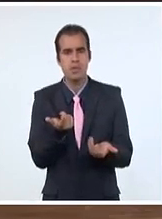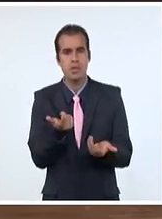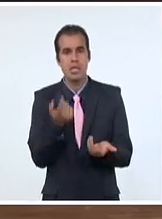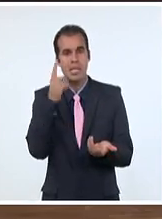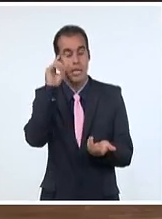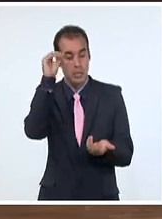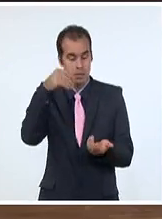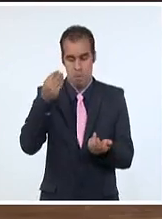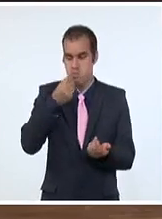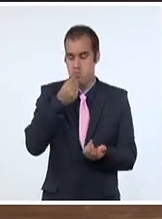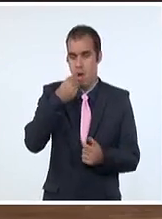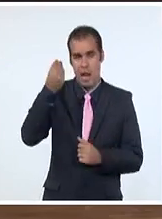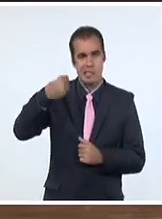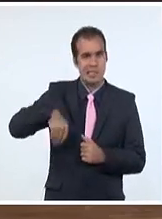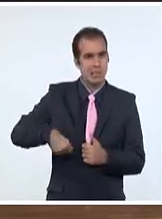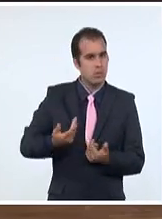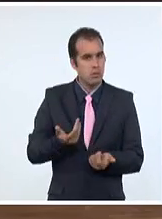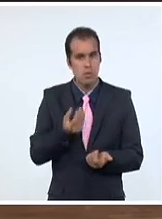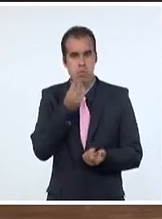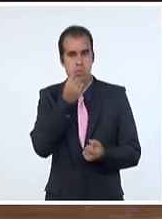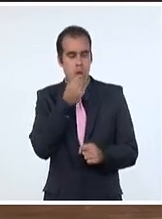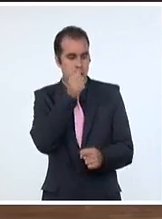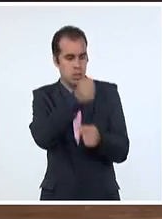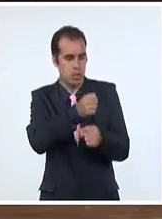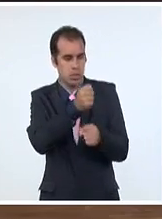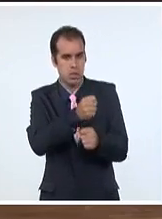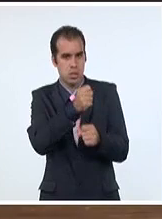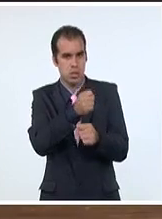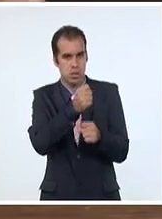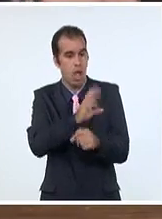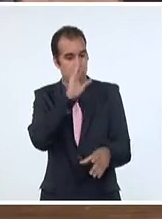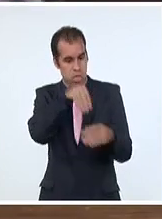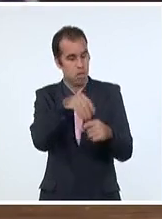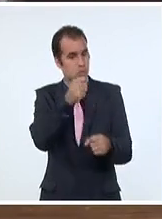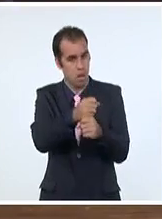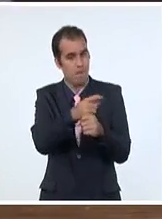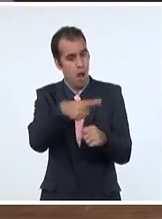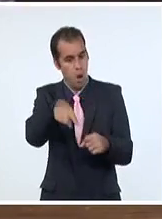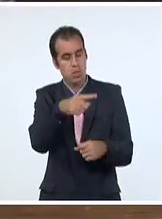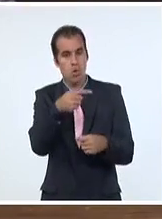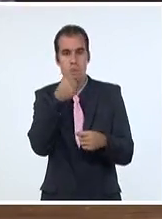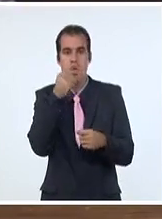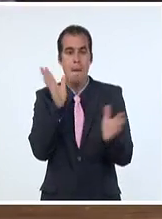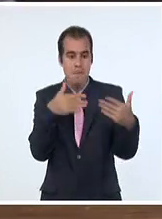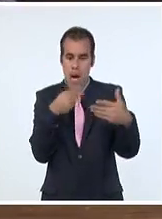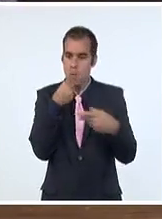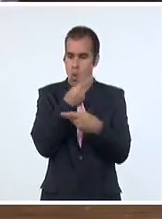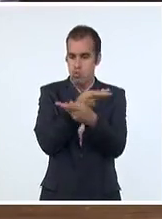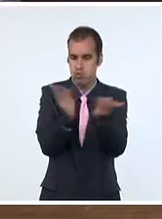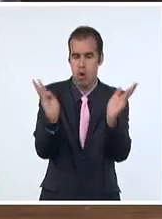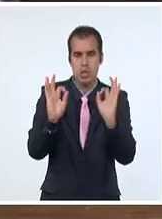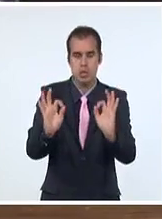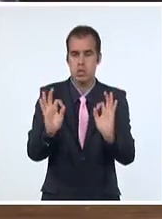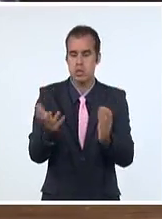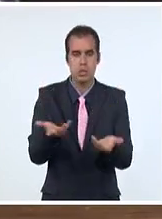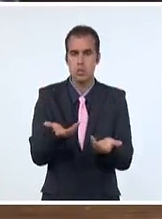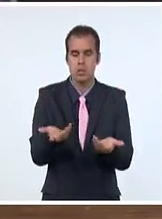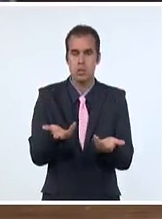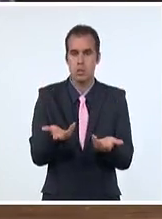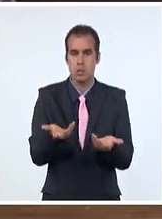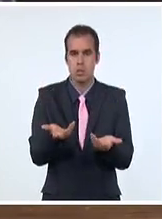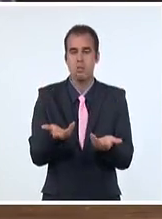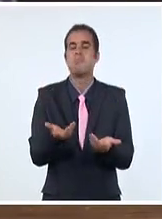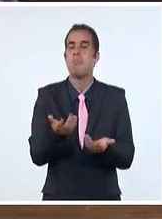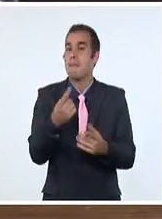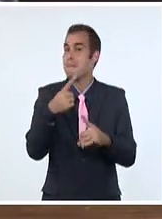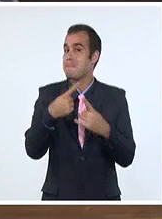oportunidad y el potencial que tiene esta actividad, ya hablando desde el punto de vista económico. Pero también la